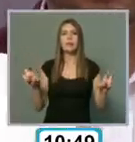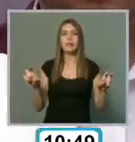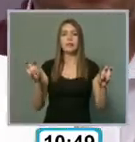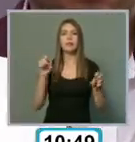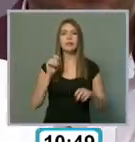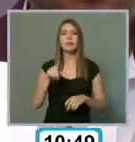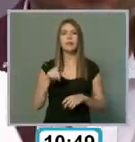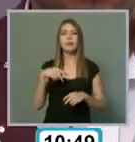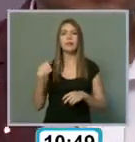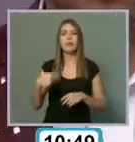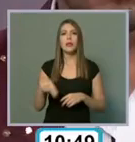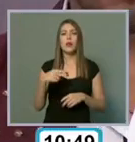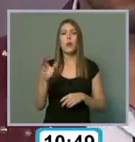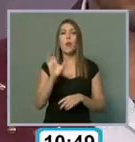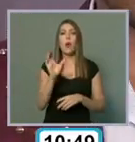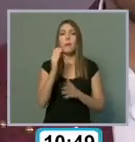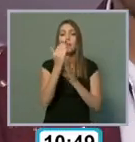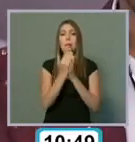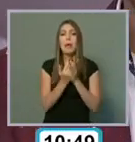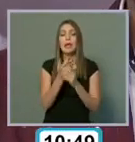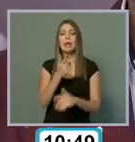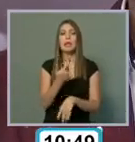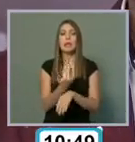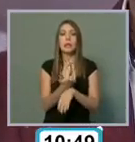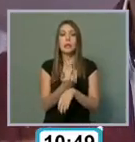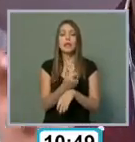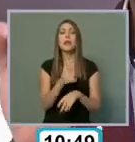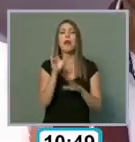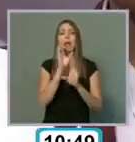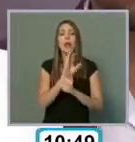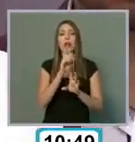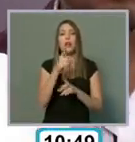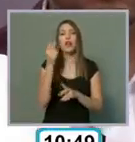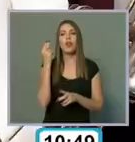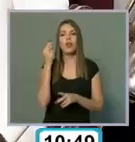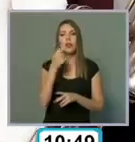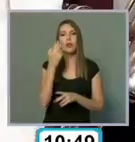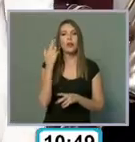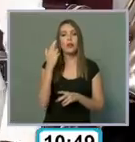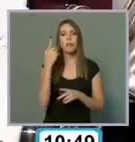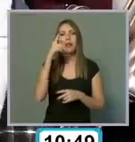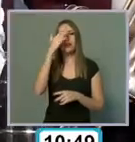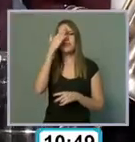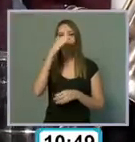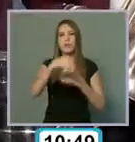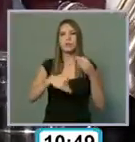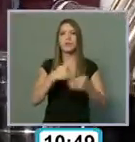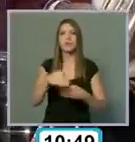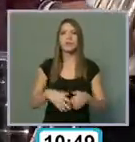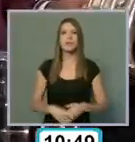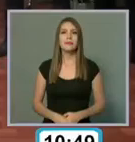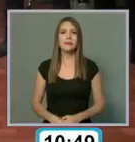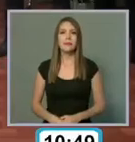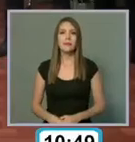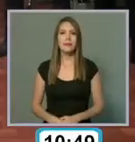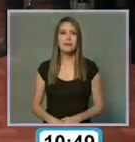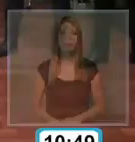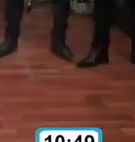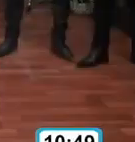sencillo. Se llama Cuando menos lo esperaba. Es un tema romántico que me gustaría conocer la opinión de todos. Muy bien, pues adelante. Él es Cristian Jacobo.